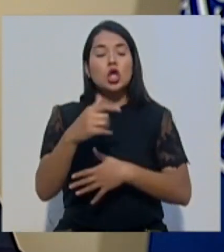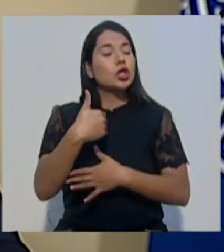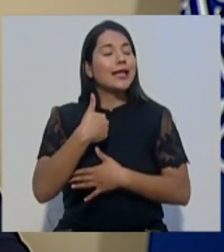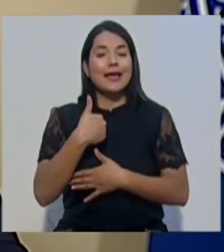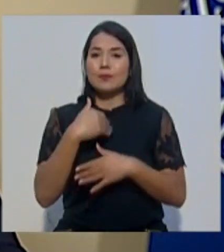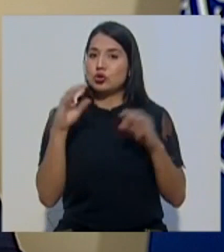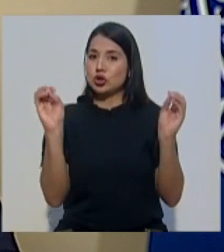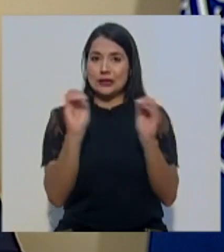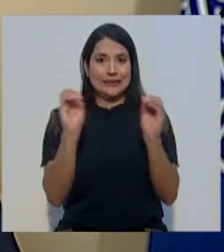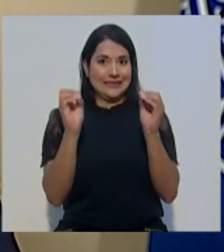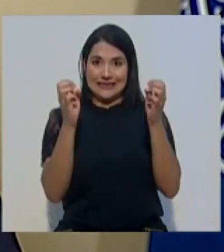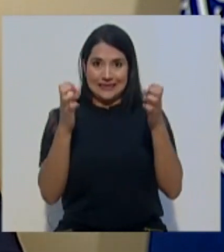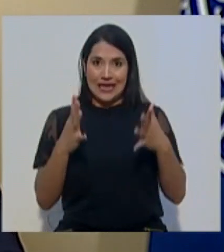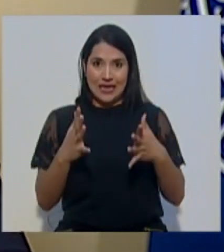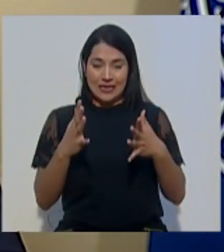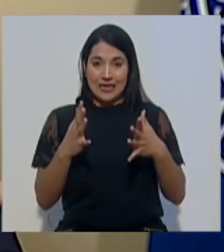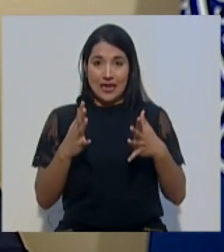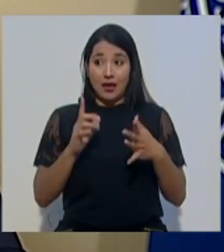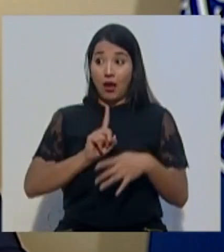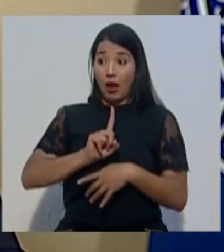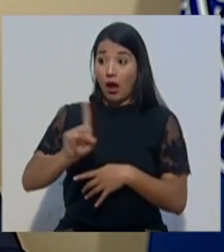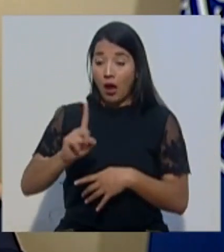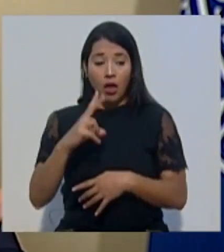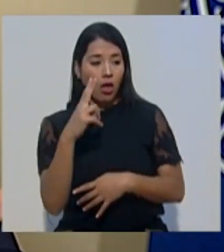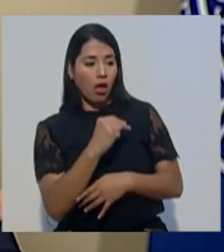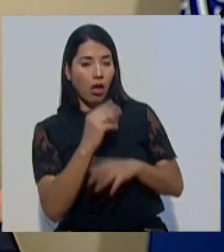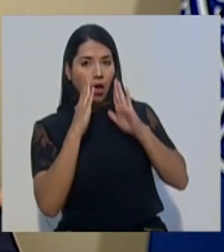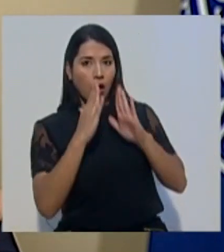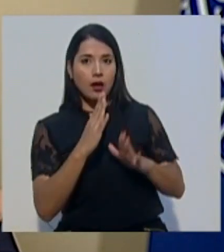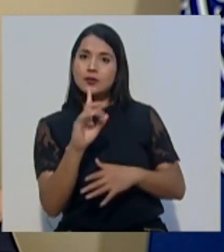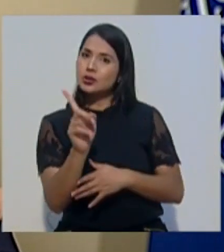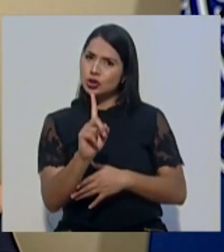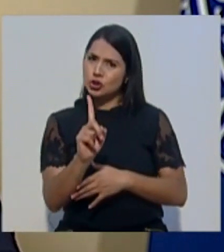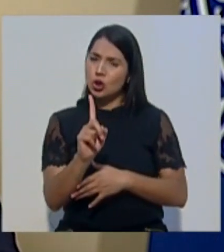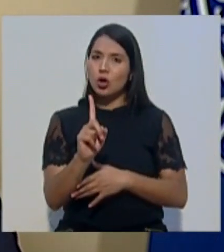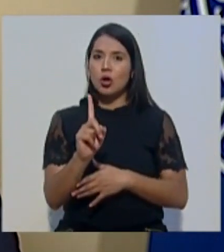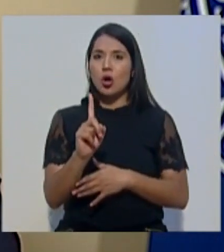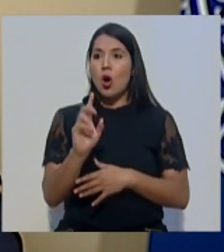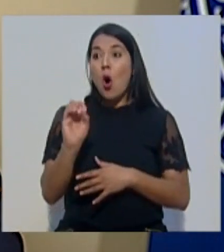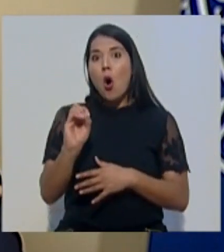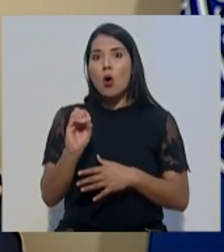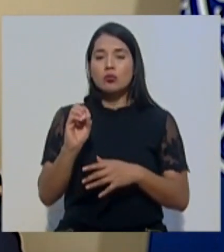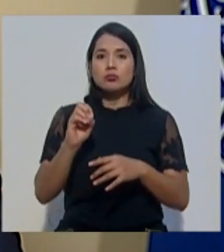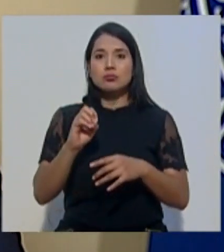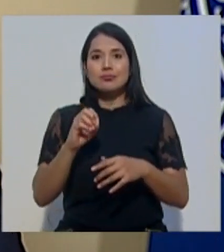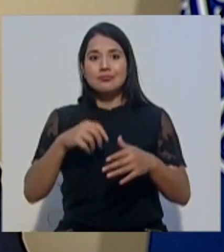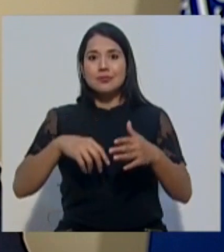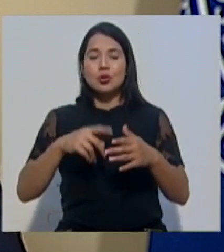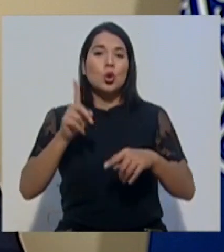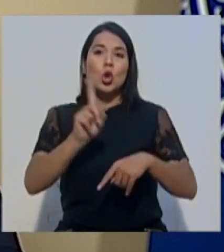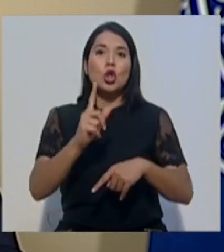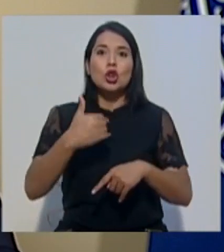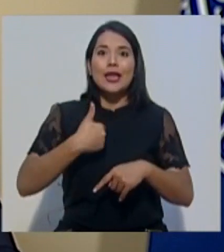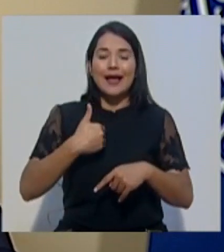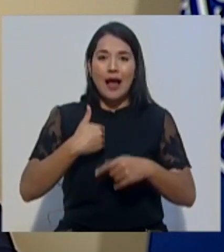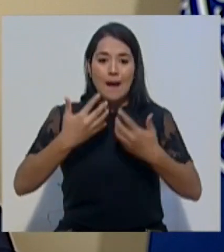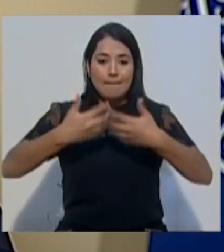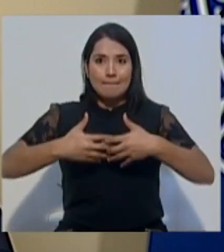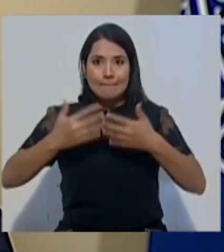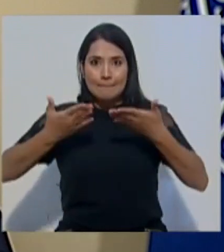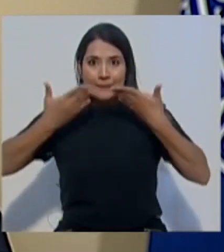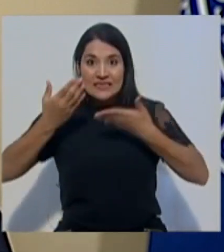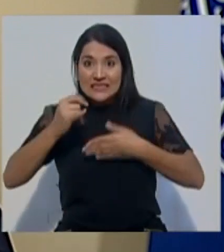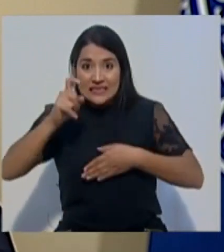ha negado a nadie la atención de un respirador o de una unidad de cuidados intensivos si así lo necesitara. Y estamos